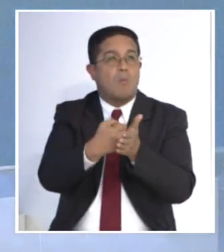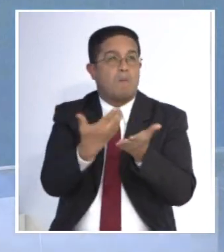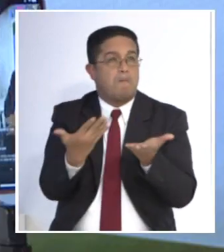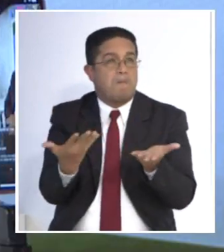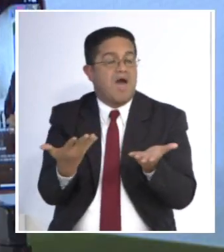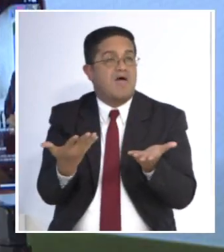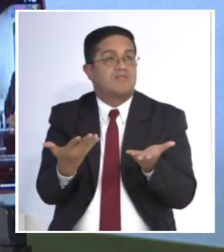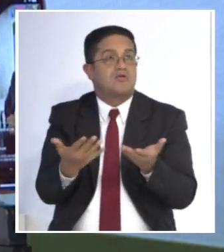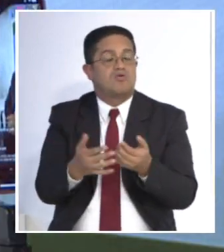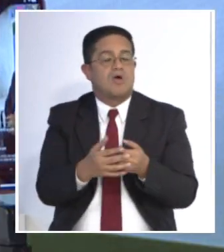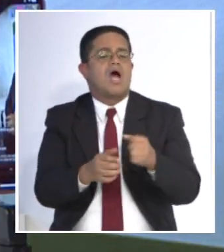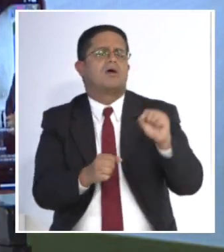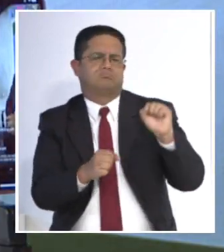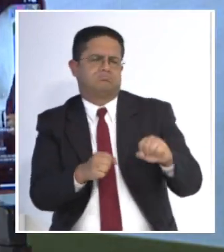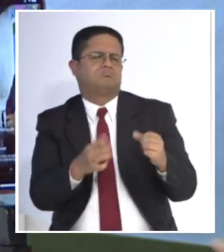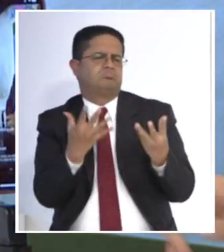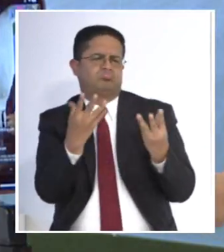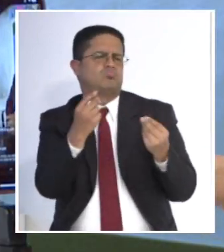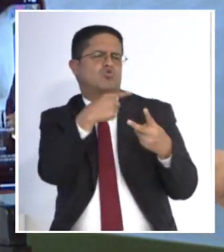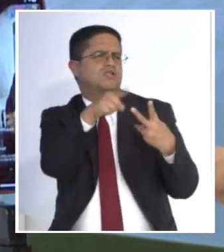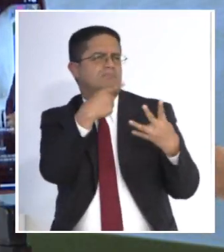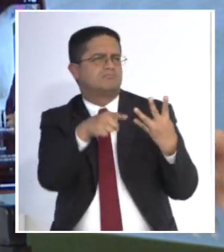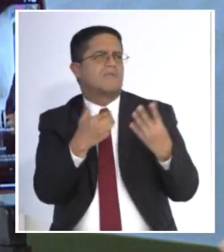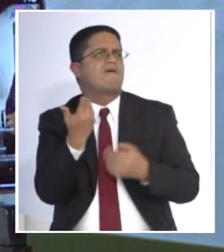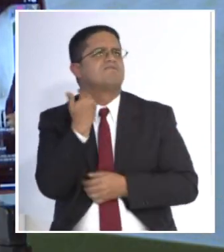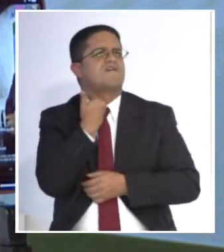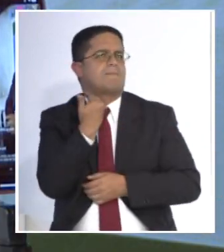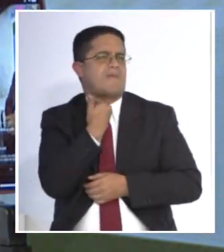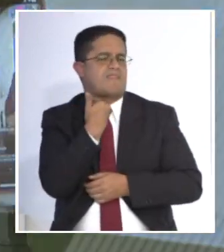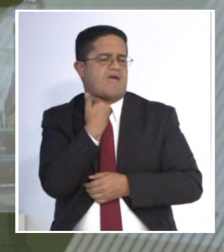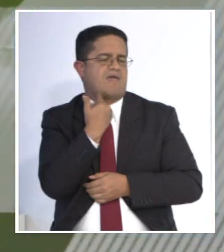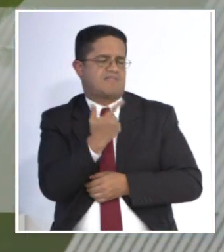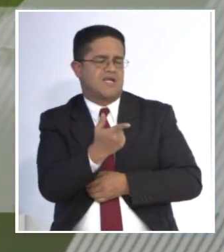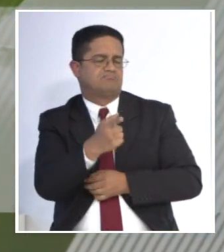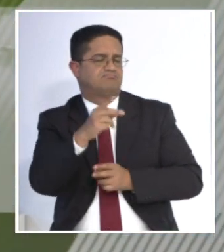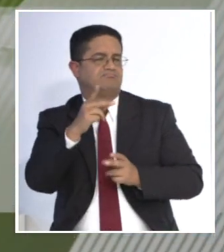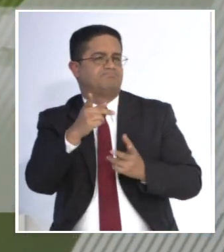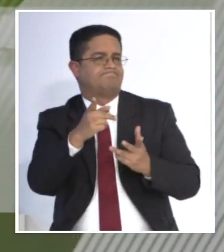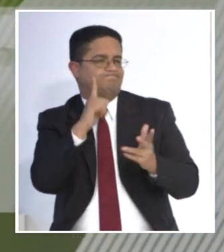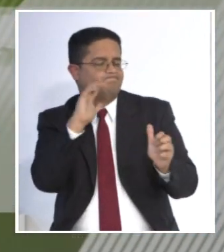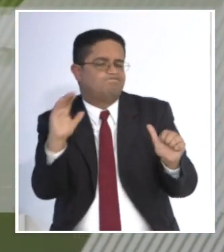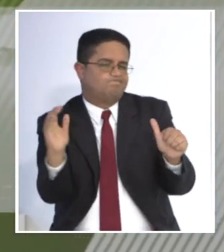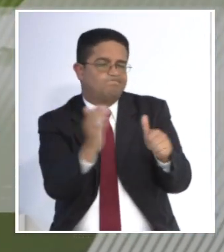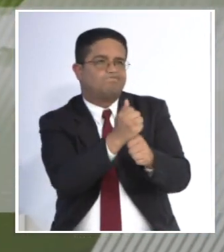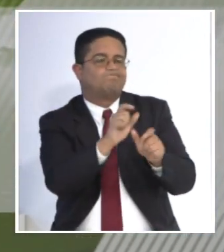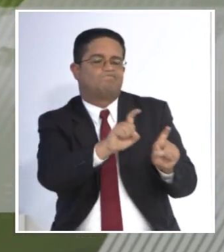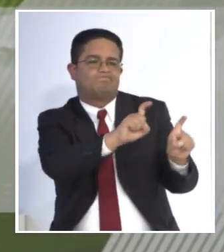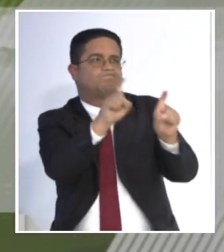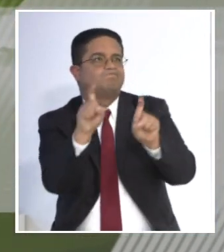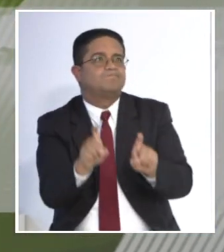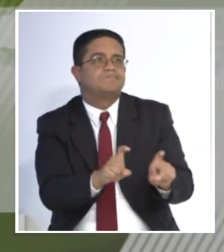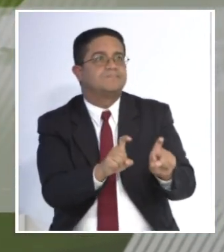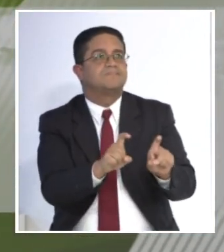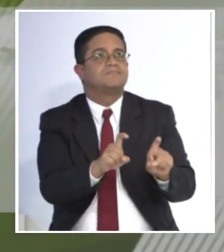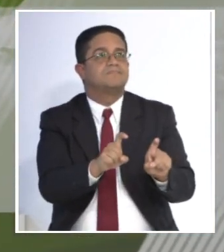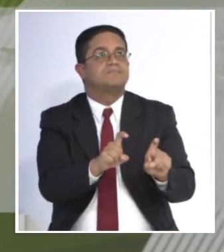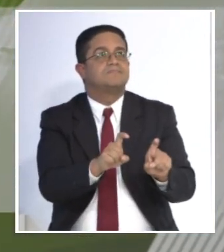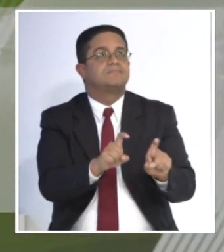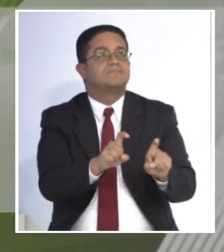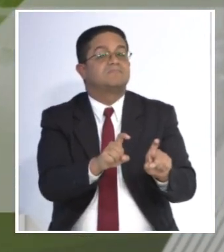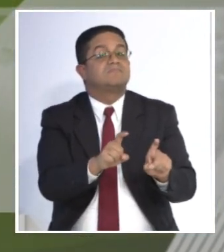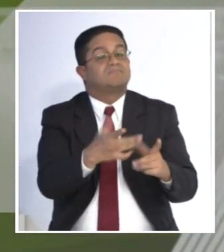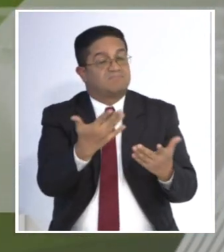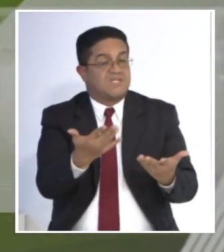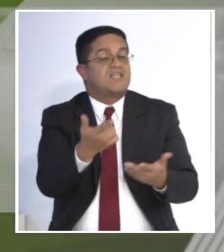Sí, hay muchas patologías de origen médico que se reflejan a nivel de la parte ósea y condicionan a la